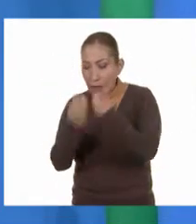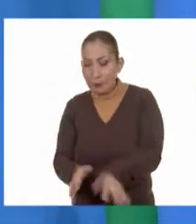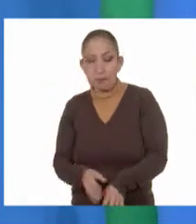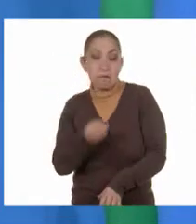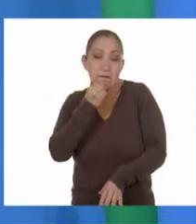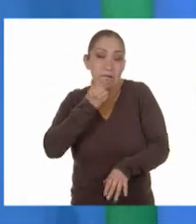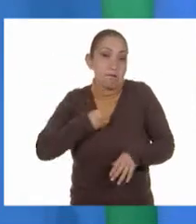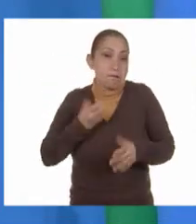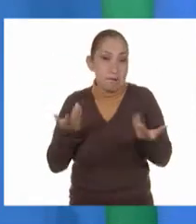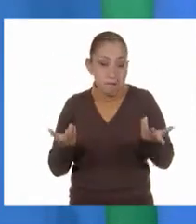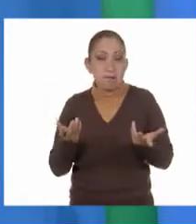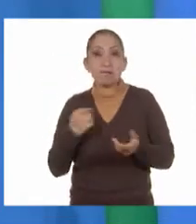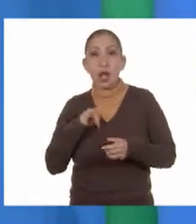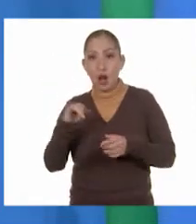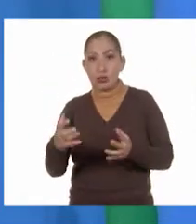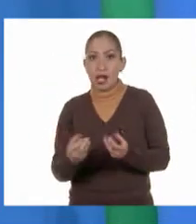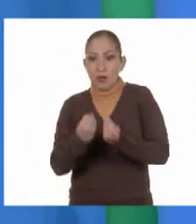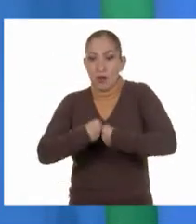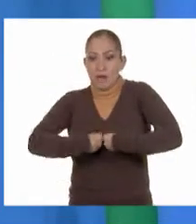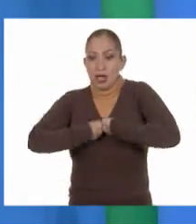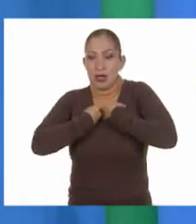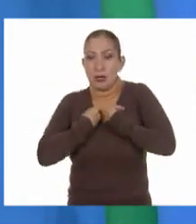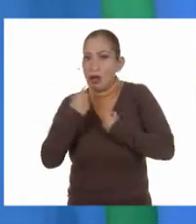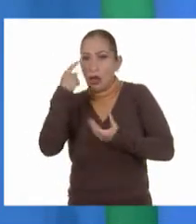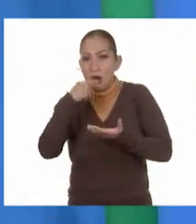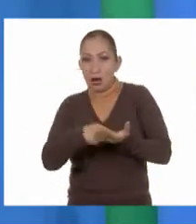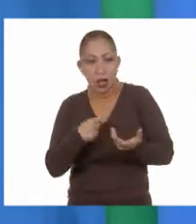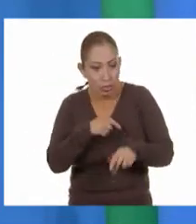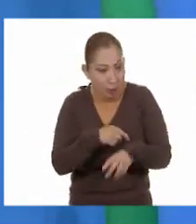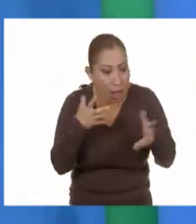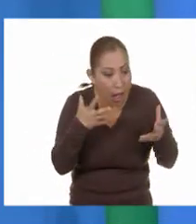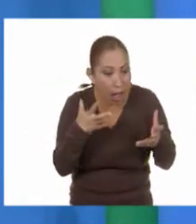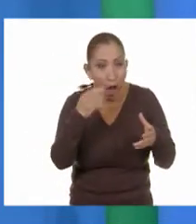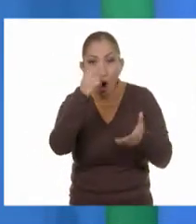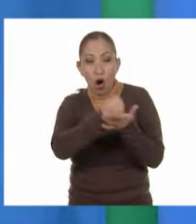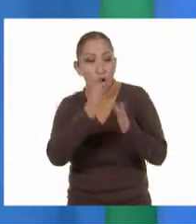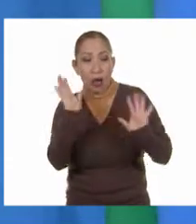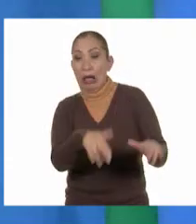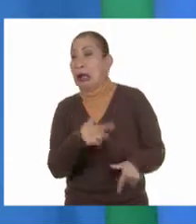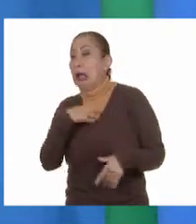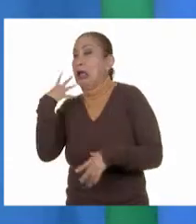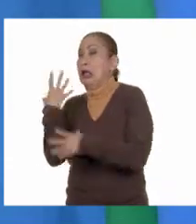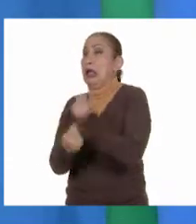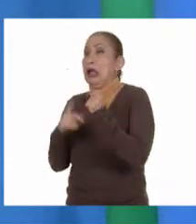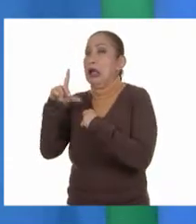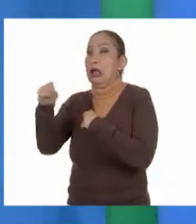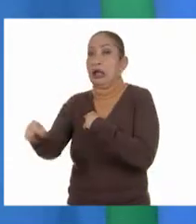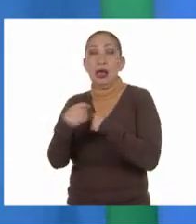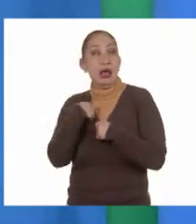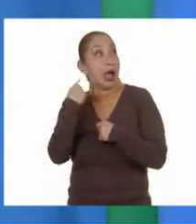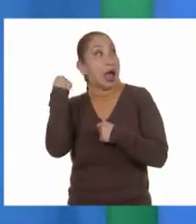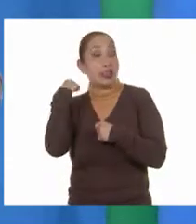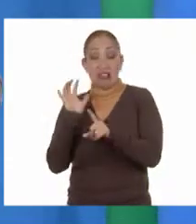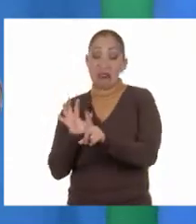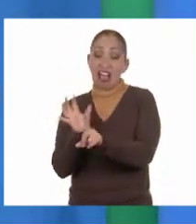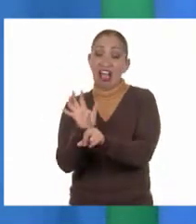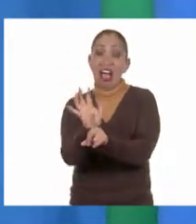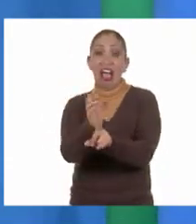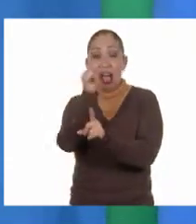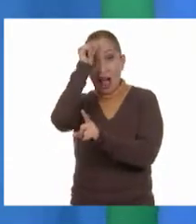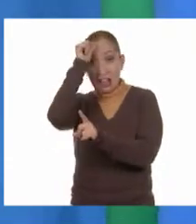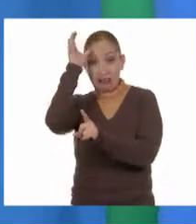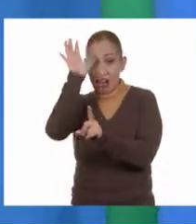bueno, estaban salvando la vida. No creo que tuvieran tiempo para pensar en eso, ¿no? Teniendo a los mexicas atrás enfurecidos,